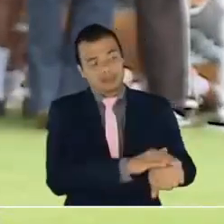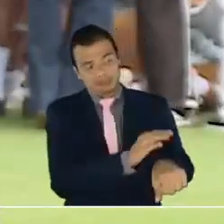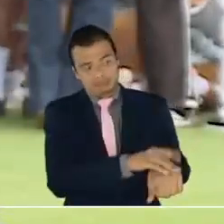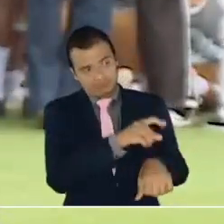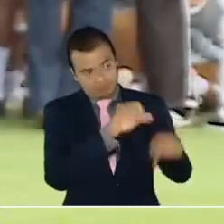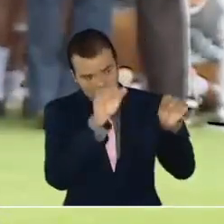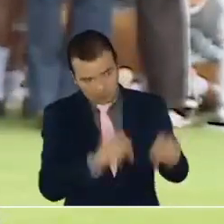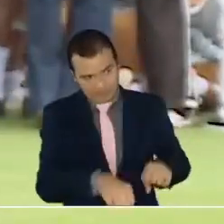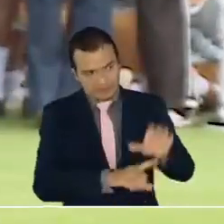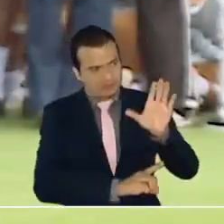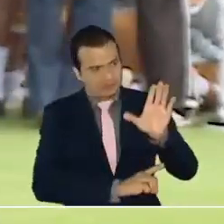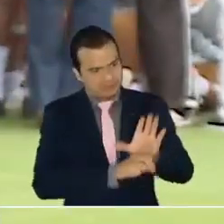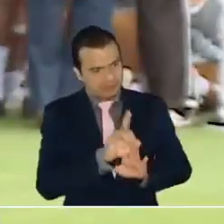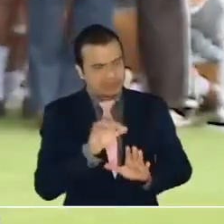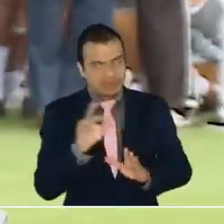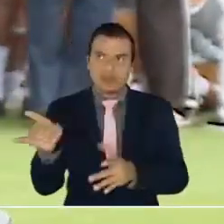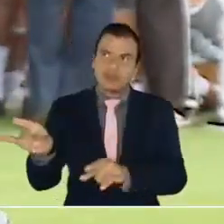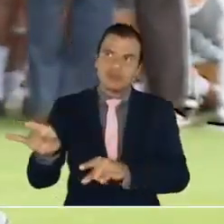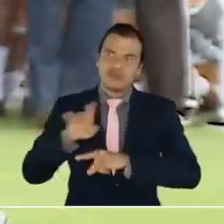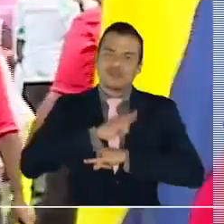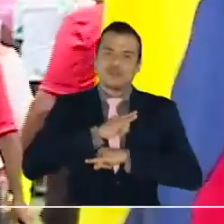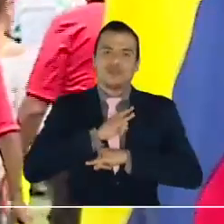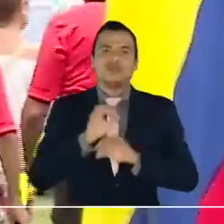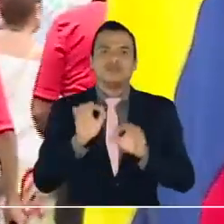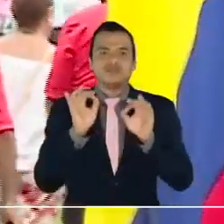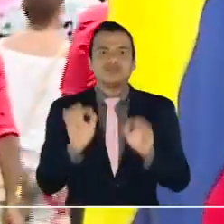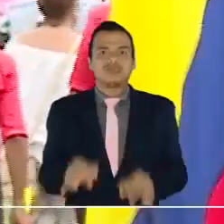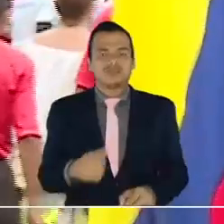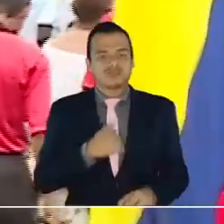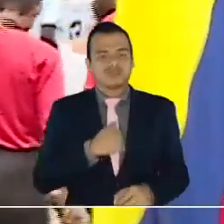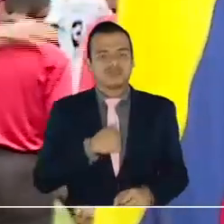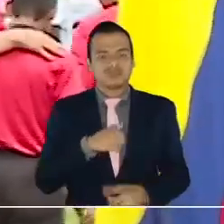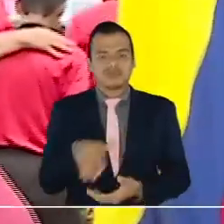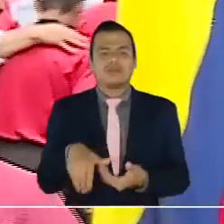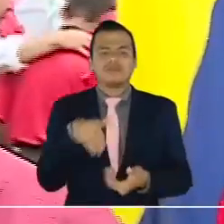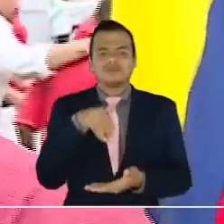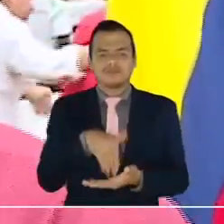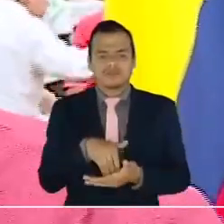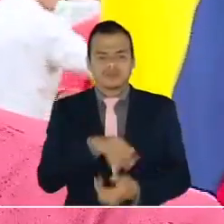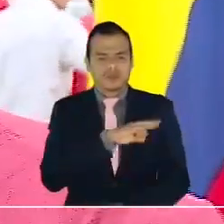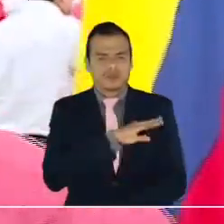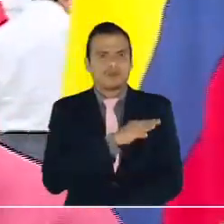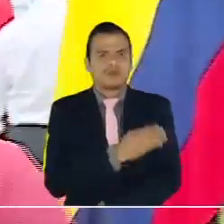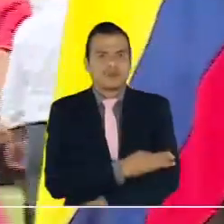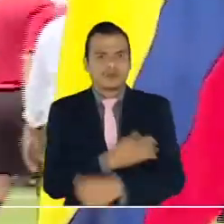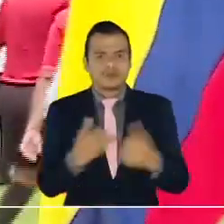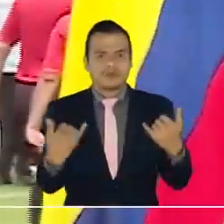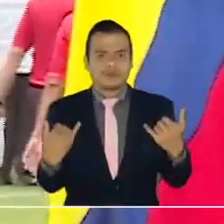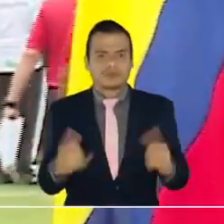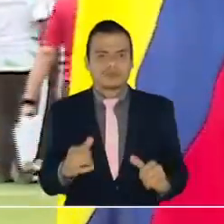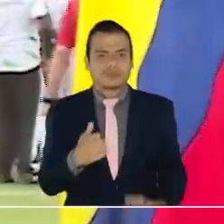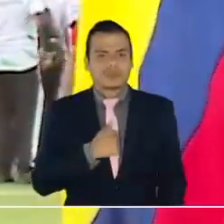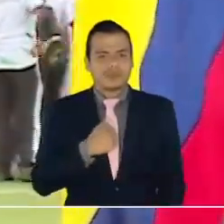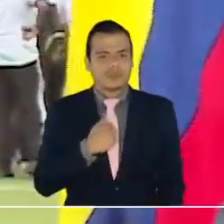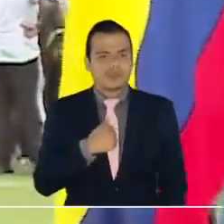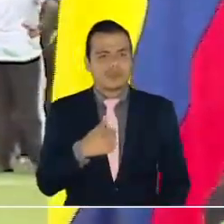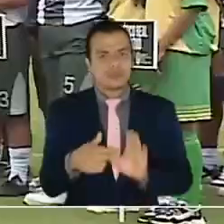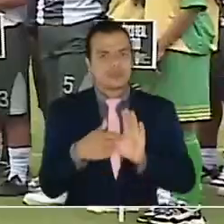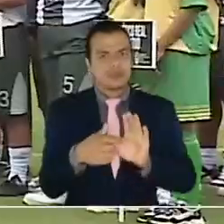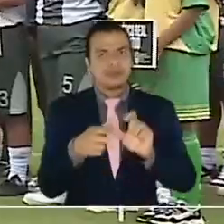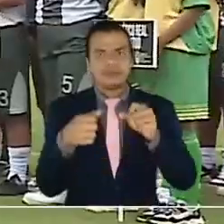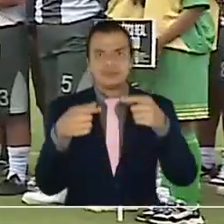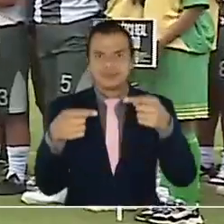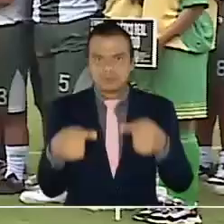que todos los días puedo estar de pie. Pues muy bien, porque me parece un buen torneo donde uno puede mostrar sus